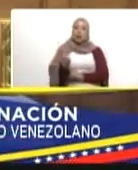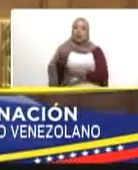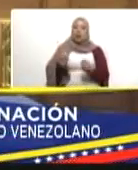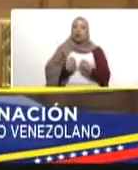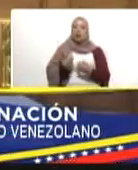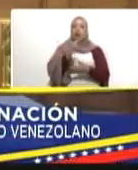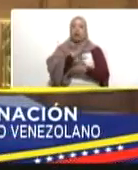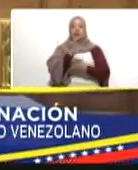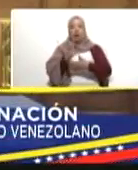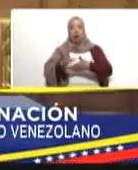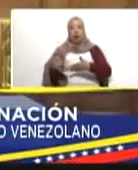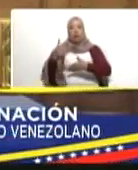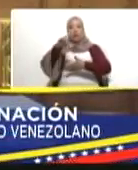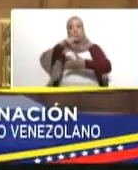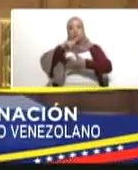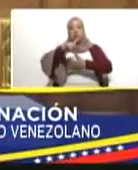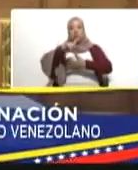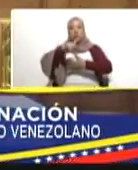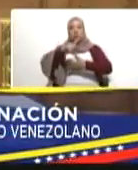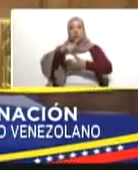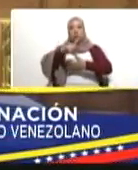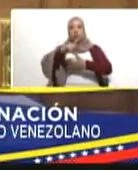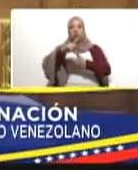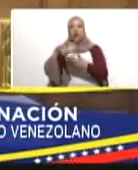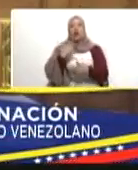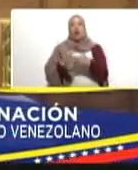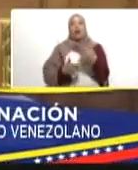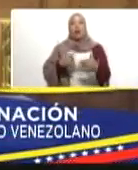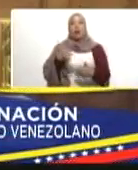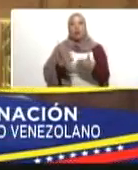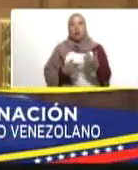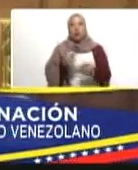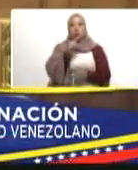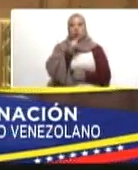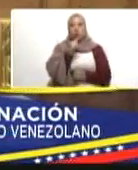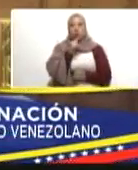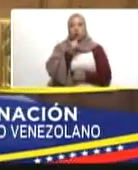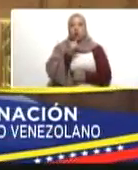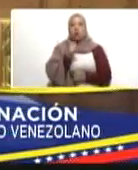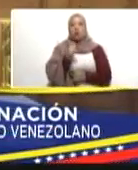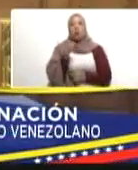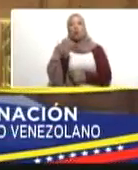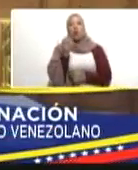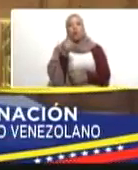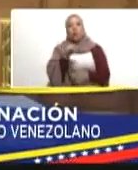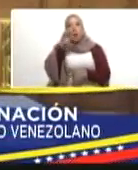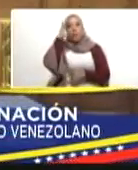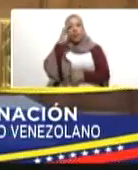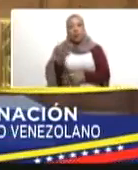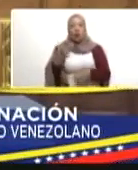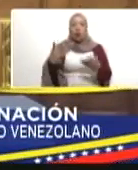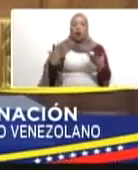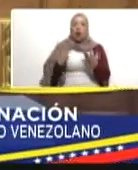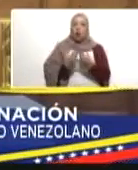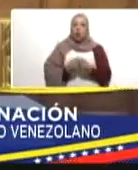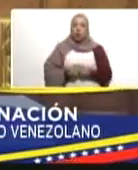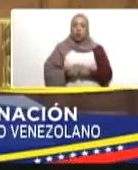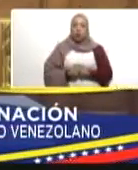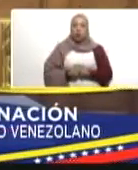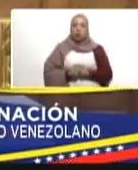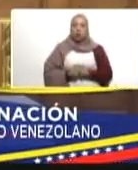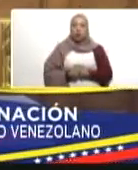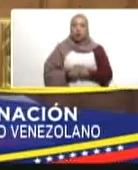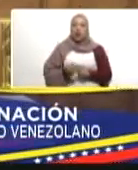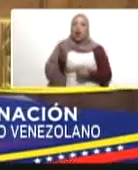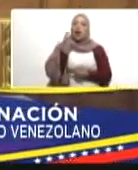caribeña ordené la activación de una operación militar conjunta de